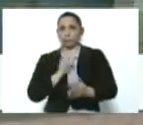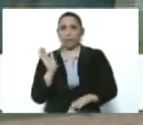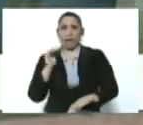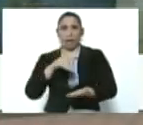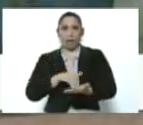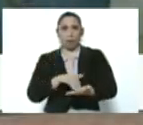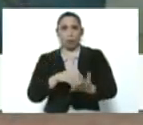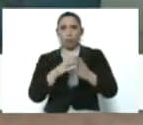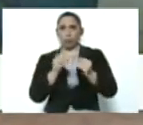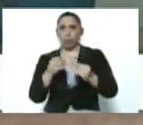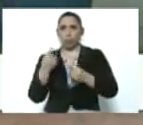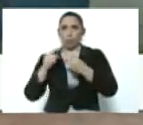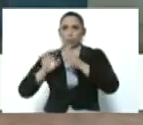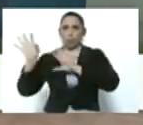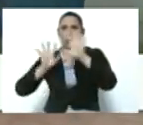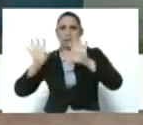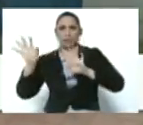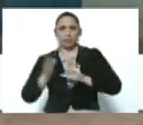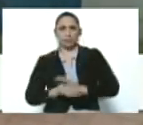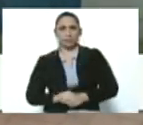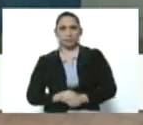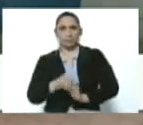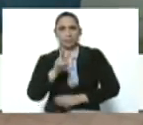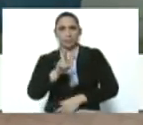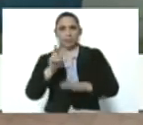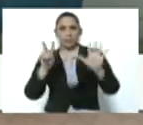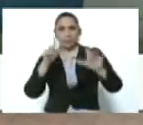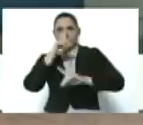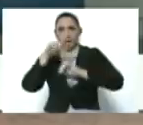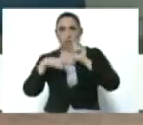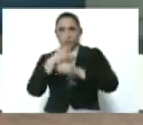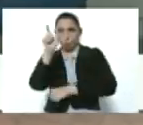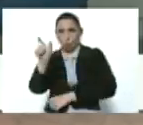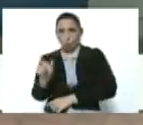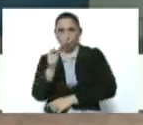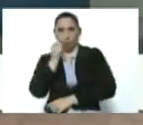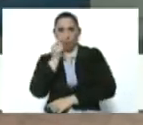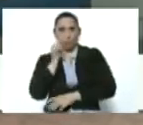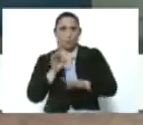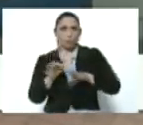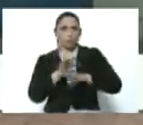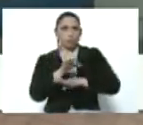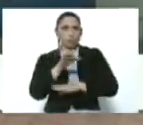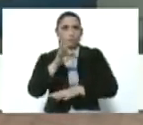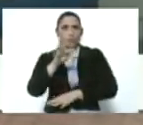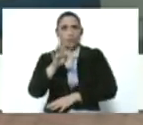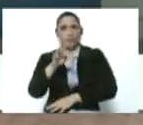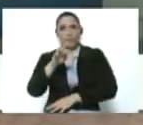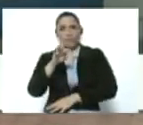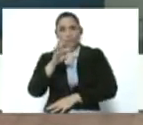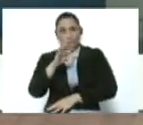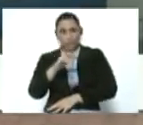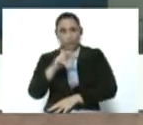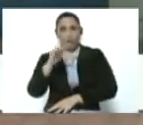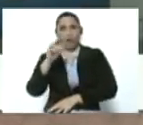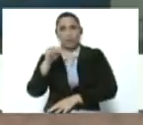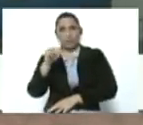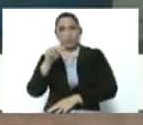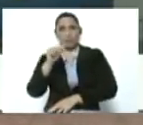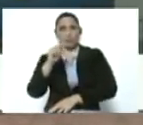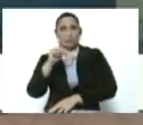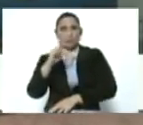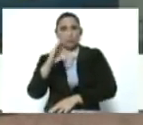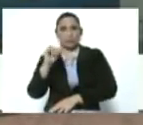importado 27 años un hombre municipio francisco linares alcántara comerciante